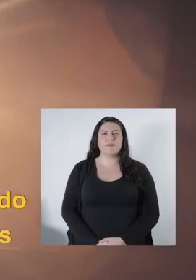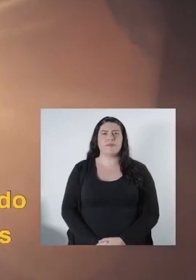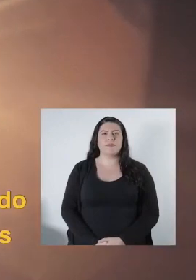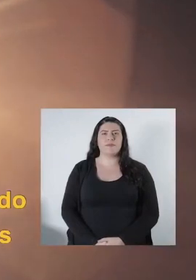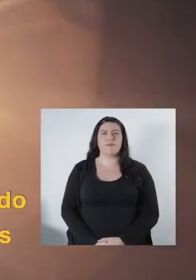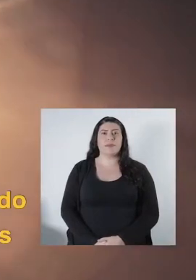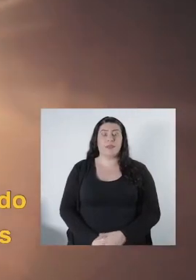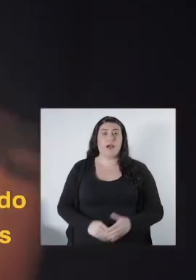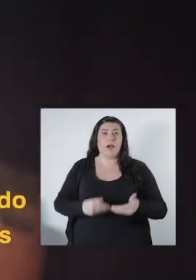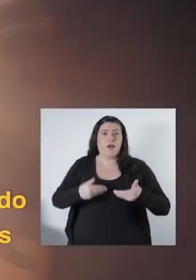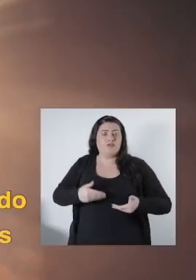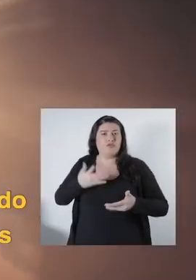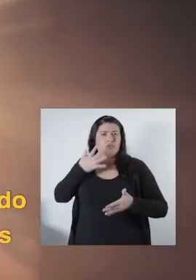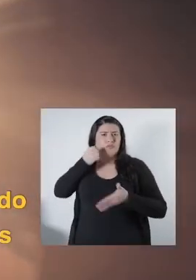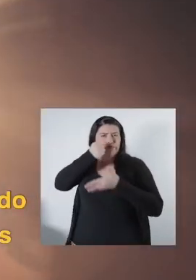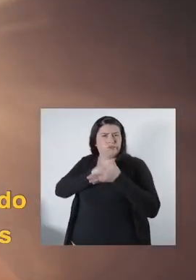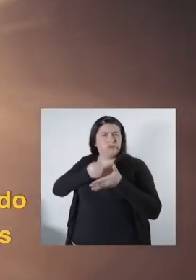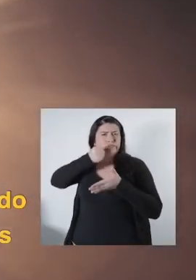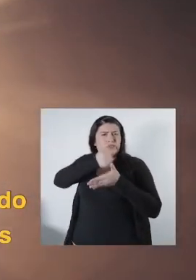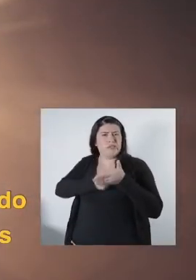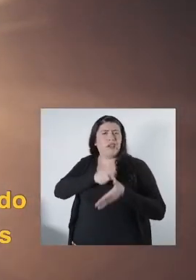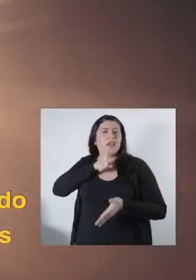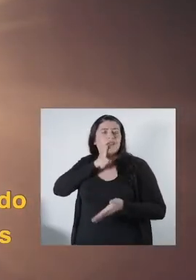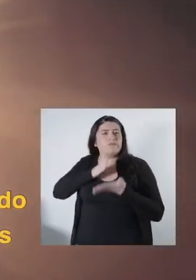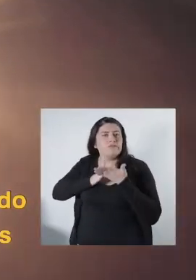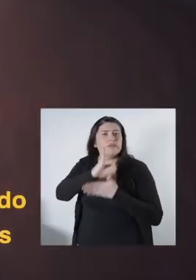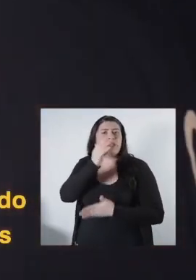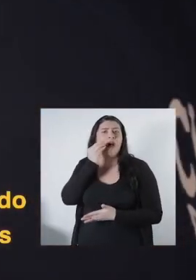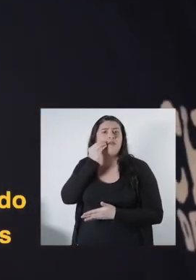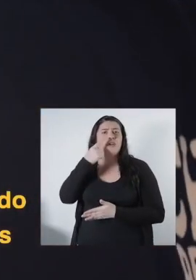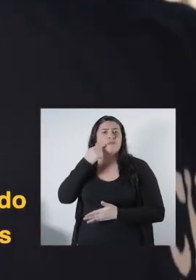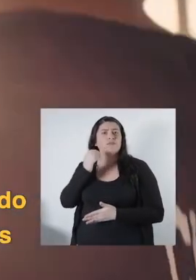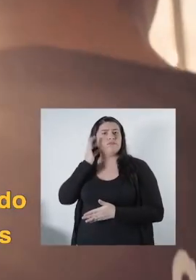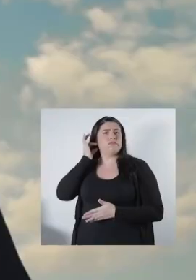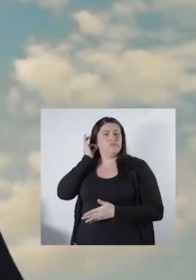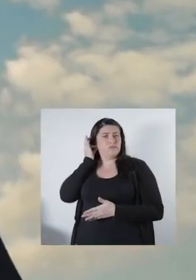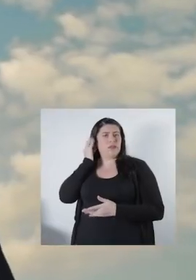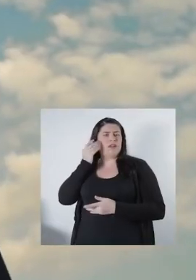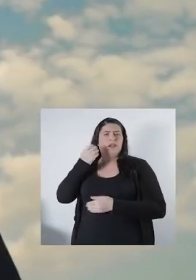Estamos por ganar una batalla que vienen dando a nuestros abuelos y abuelas hace muchos años.